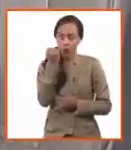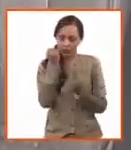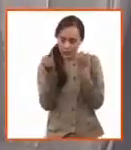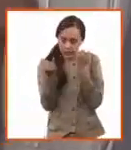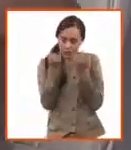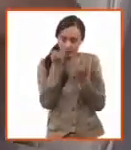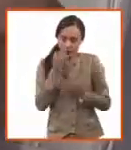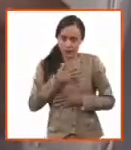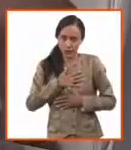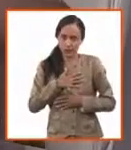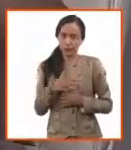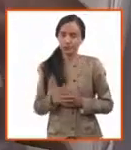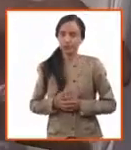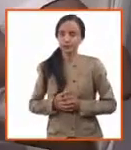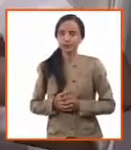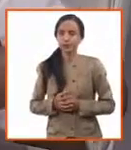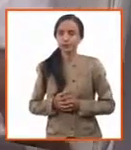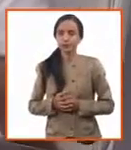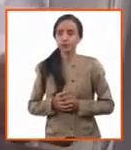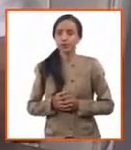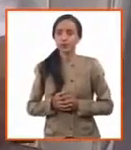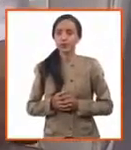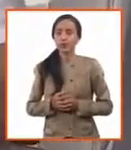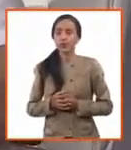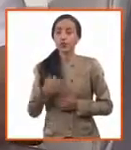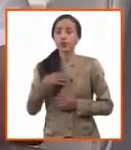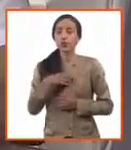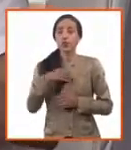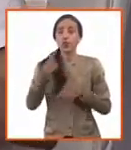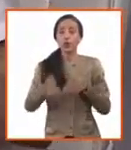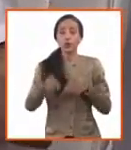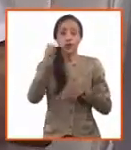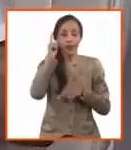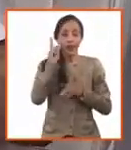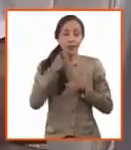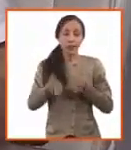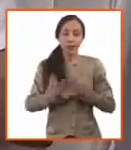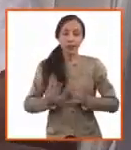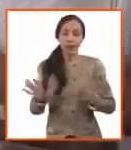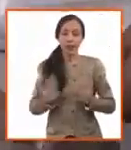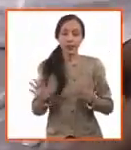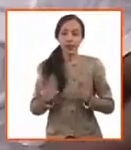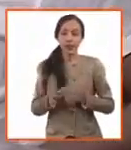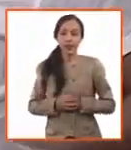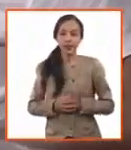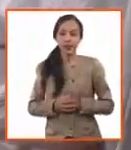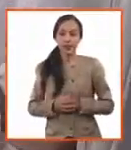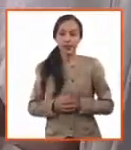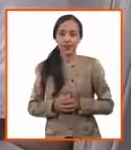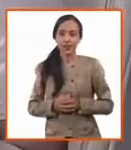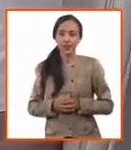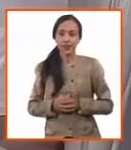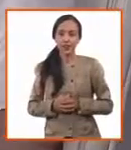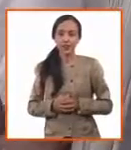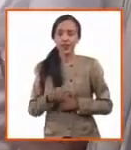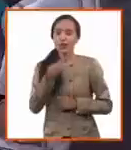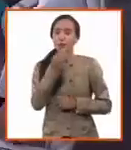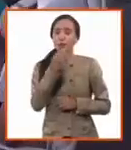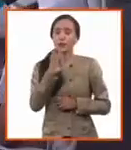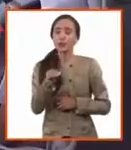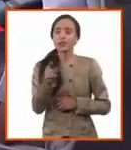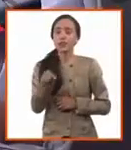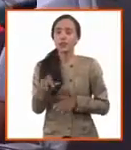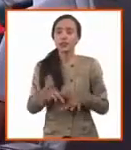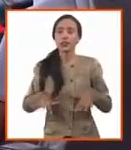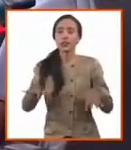Entonces, vamos a dejarlo por ahí porque sé que hay muchas cosas. Yo tengo otras ideas por aquí, pero me parece que para ir calentando motores. Pudiéramos profundizar un poco en este ámbito